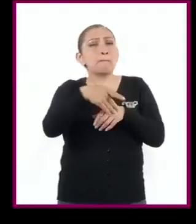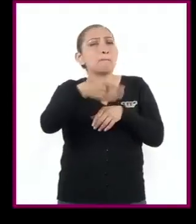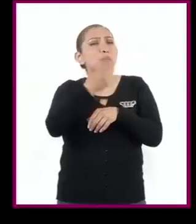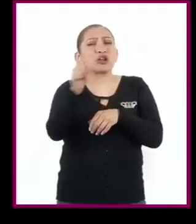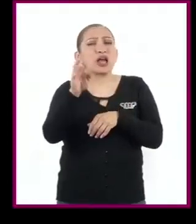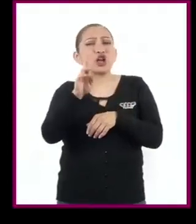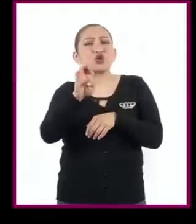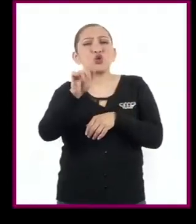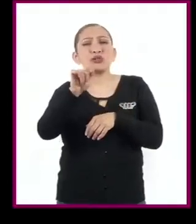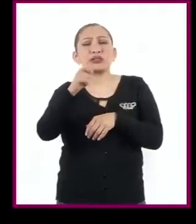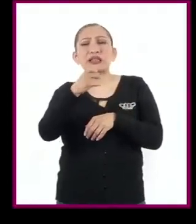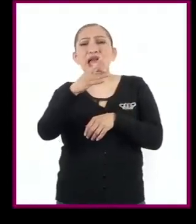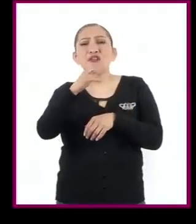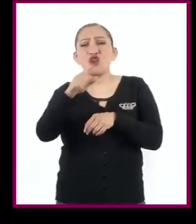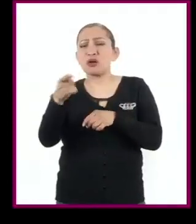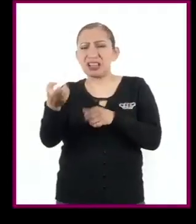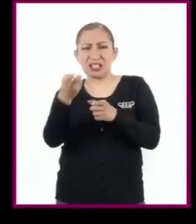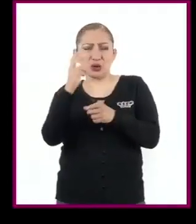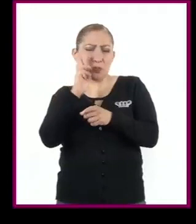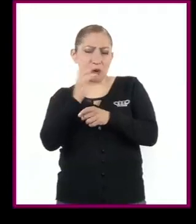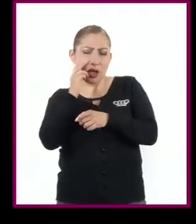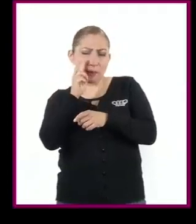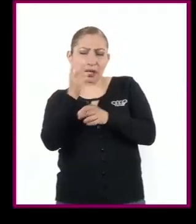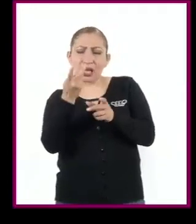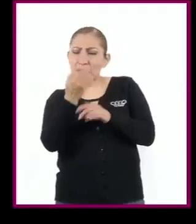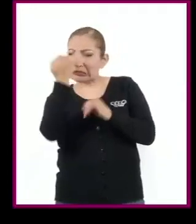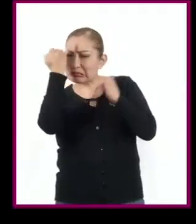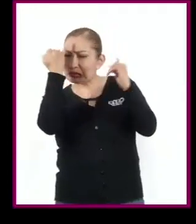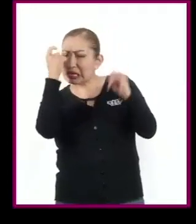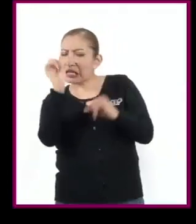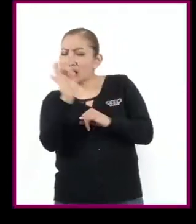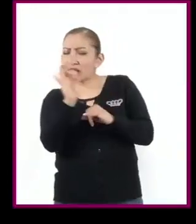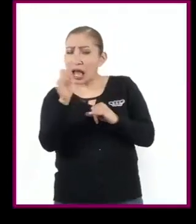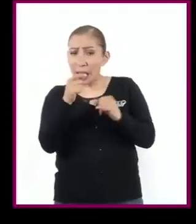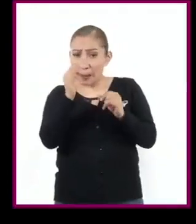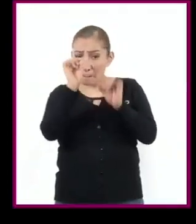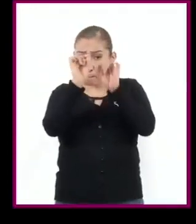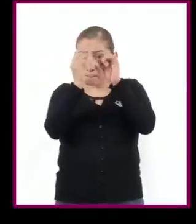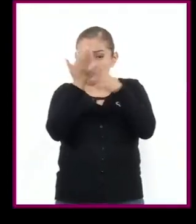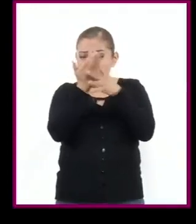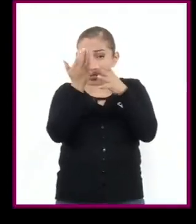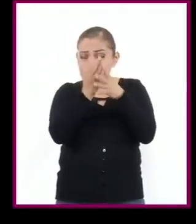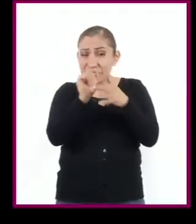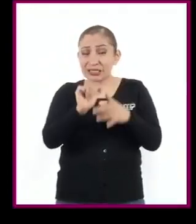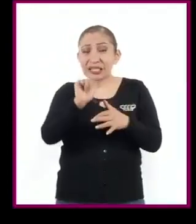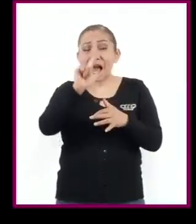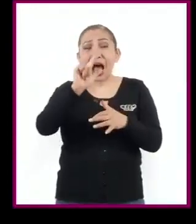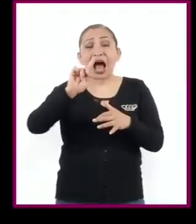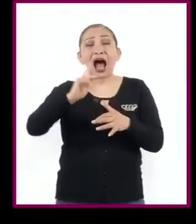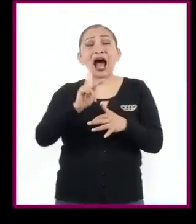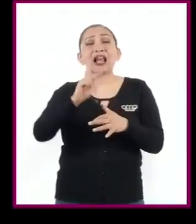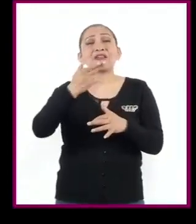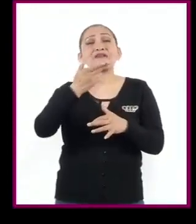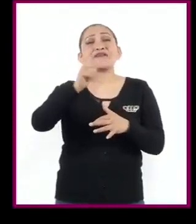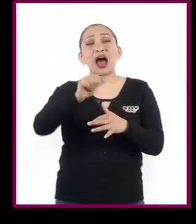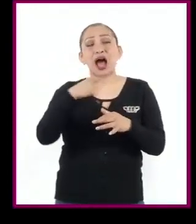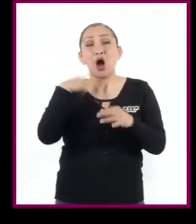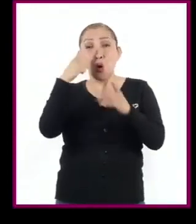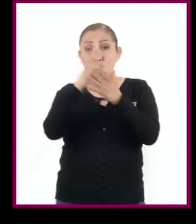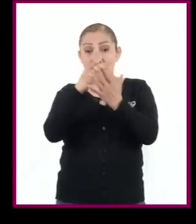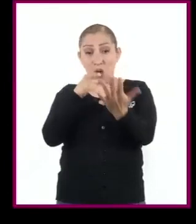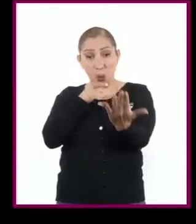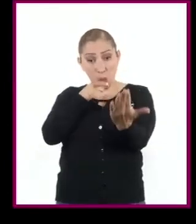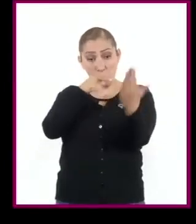Rutherford esperaba que eso pasara? ¿Por qué pensaría que las partículas alfa viajarían únicamente hacia